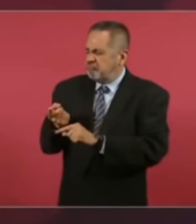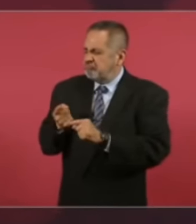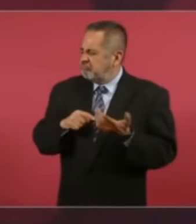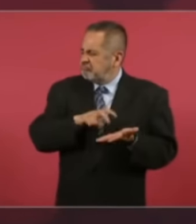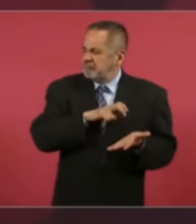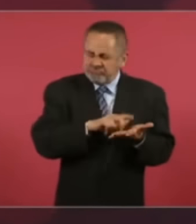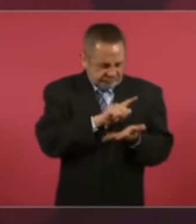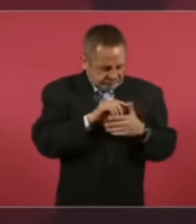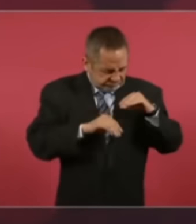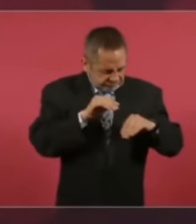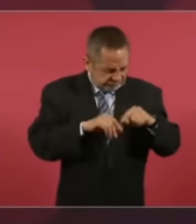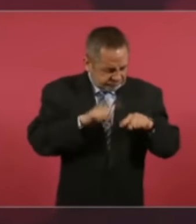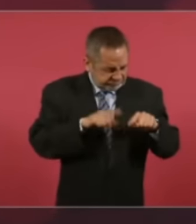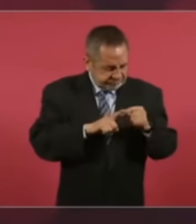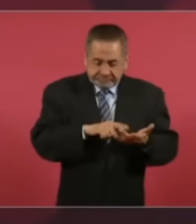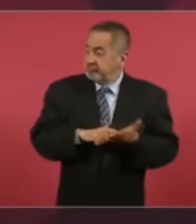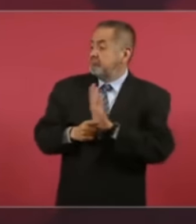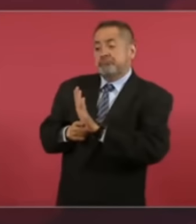y de la nación a particulares.